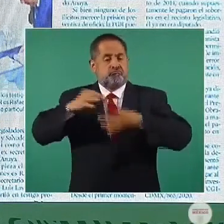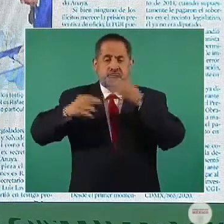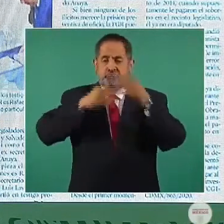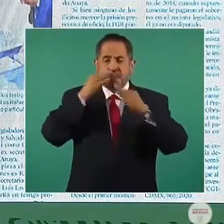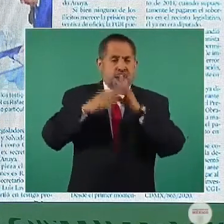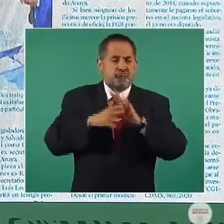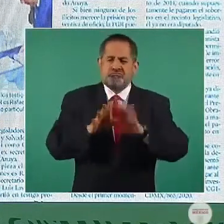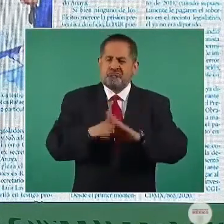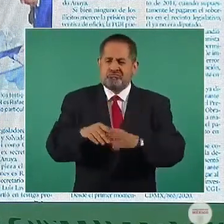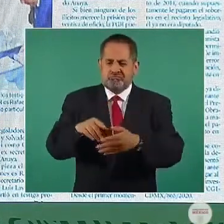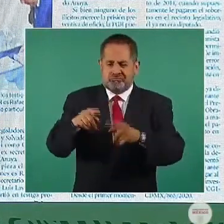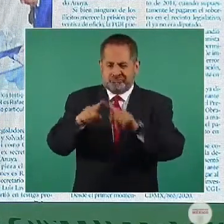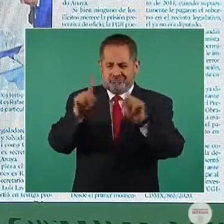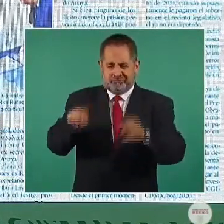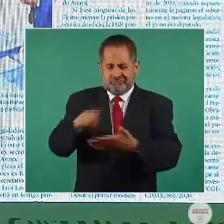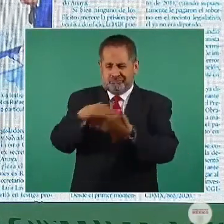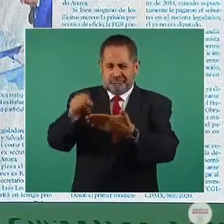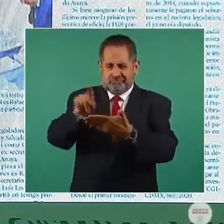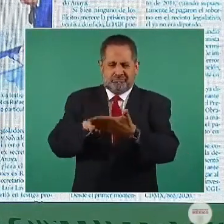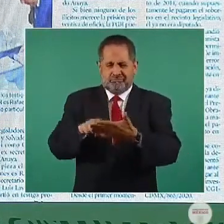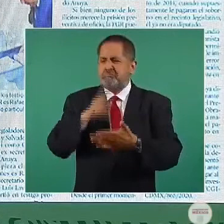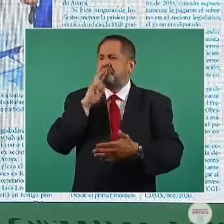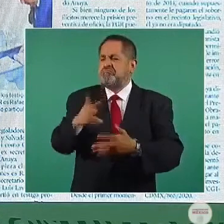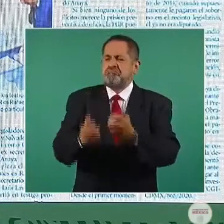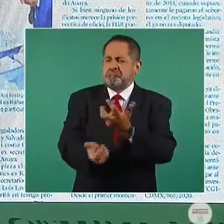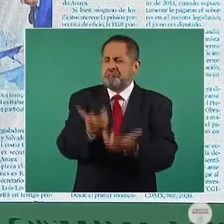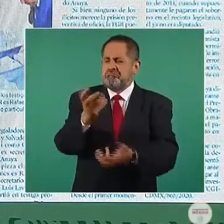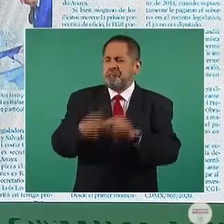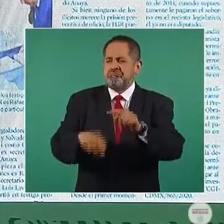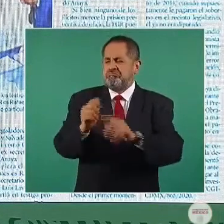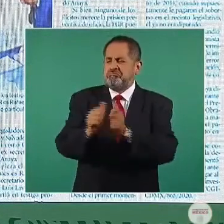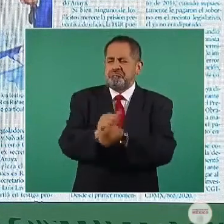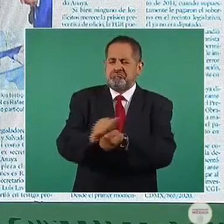que quemar las boletas electorales.